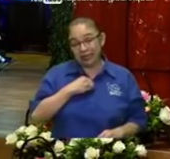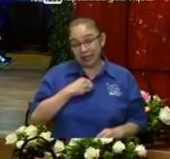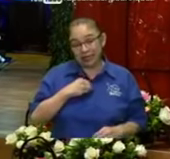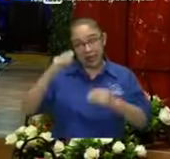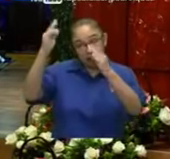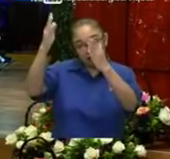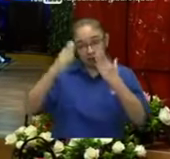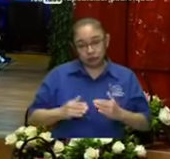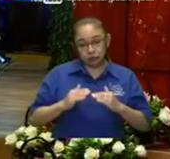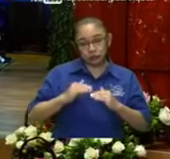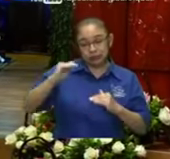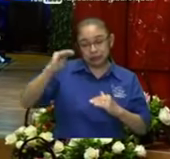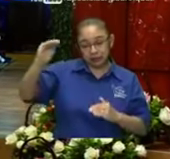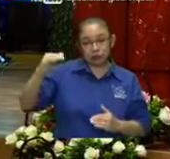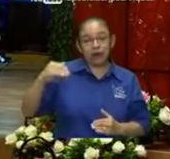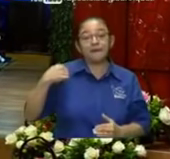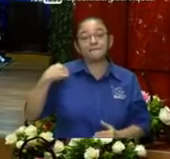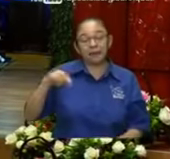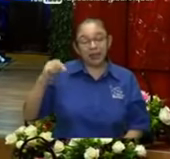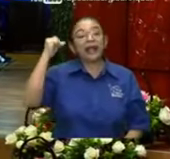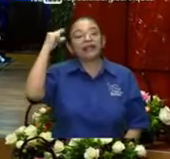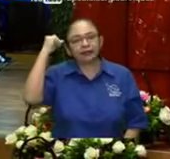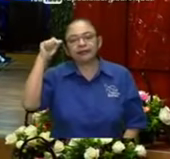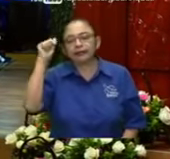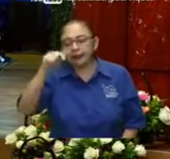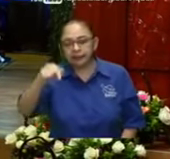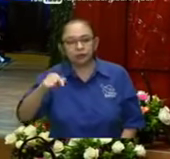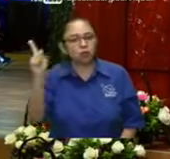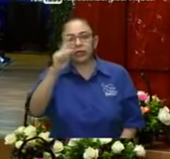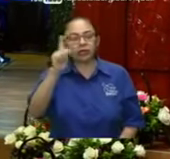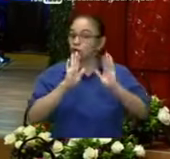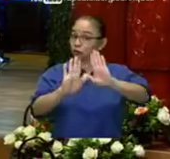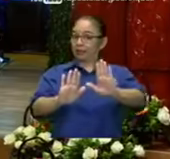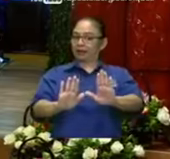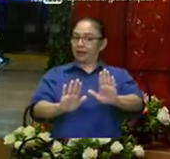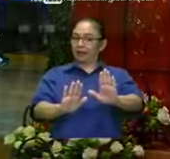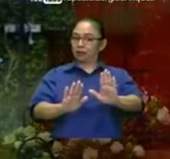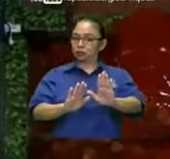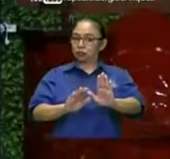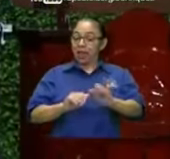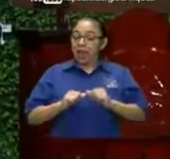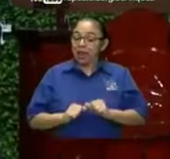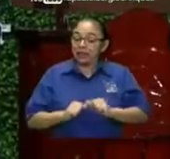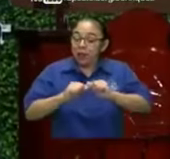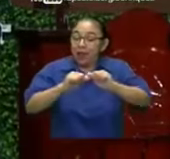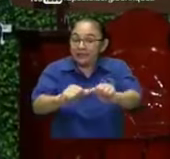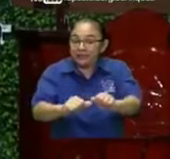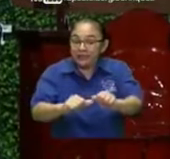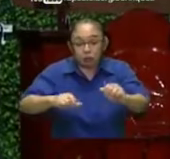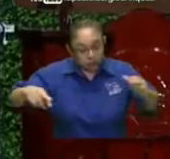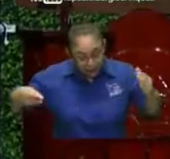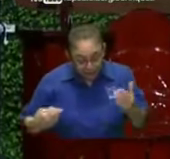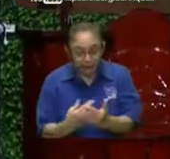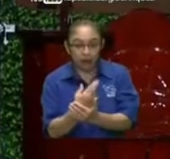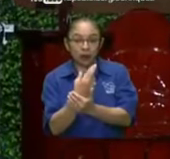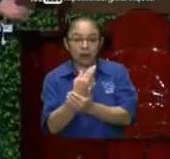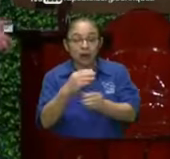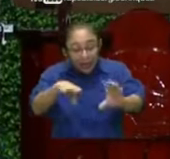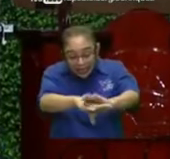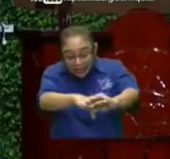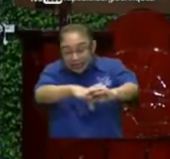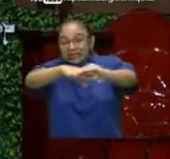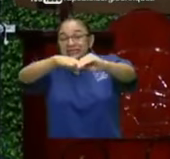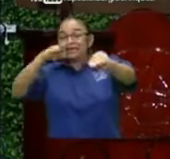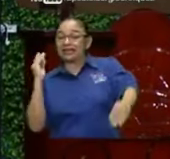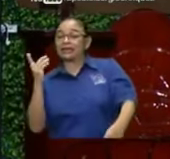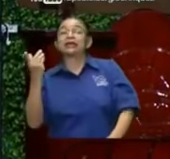para superar esto y poder seguir, no nos detengamos en el crecimiento de ese renuevo. En salir de